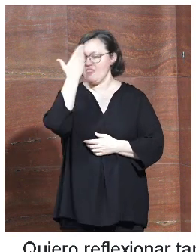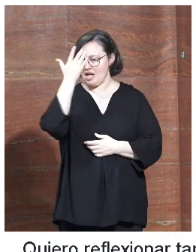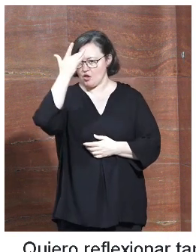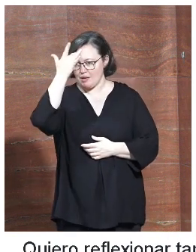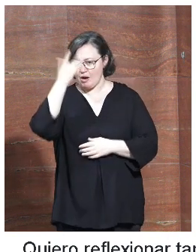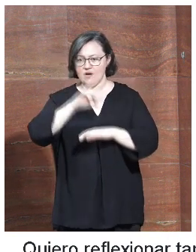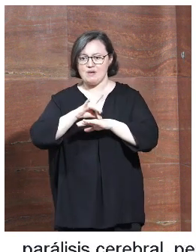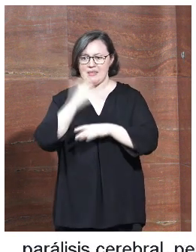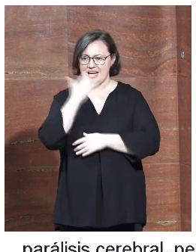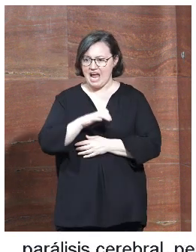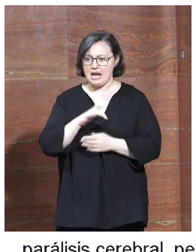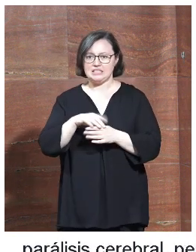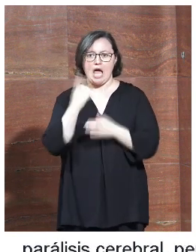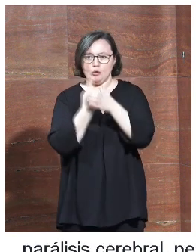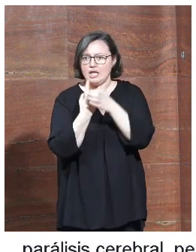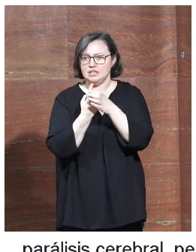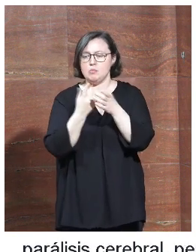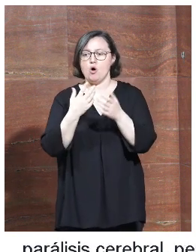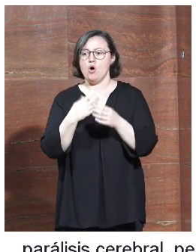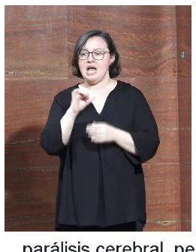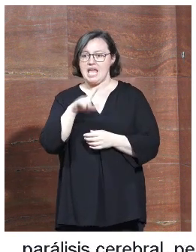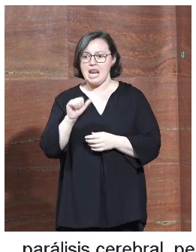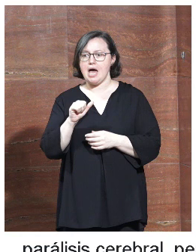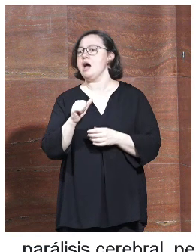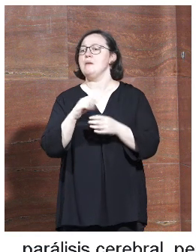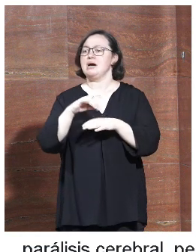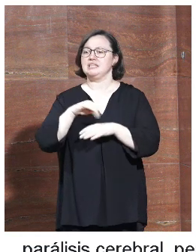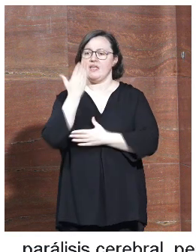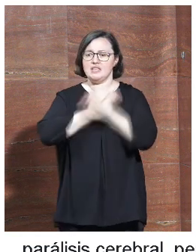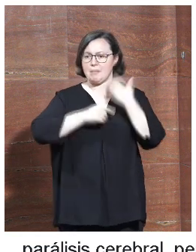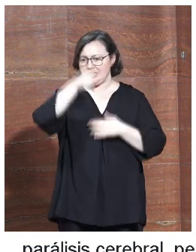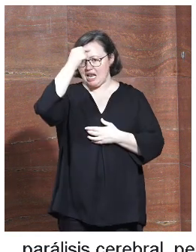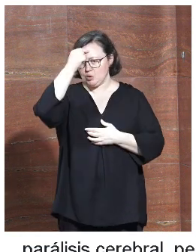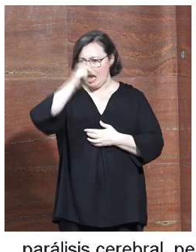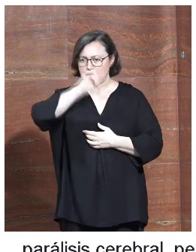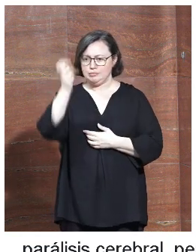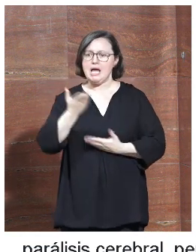muchas enfermedades raras, al autismo, al ELA y a la discapacidad intelectual.